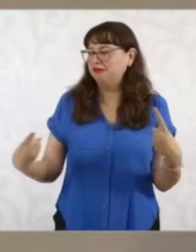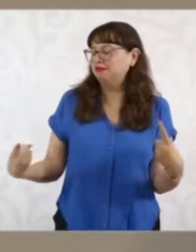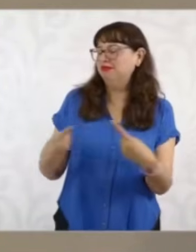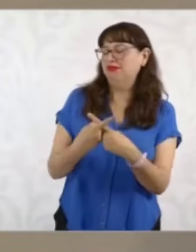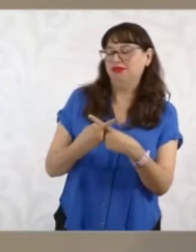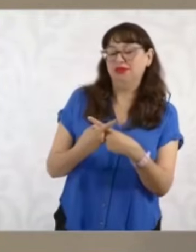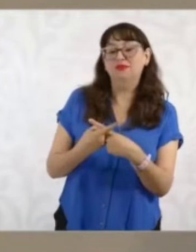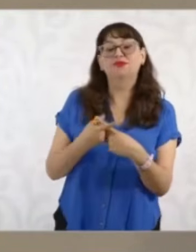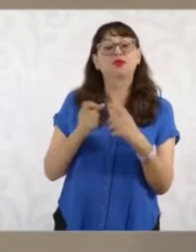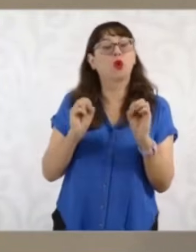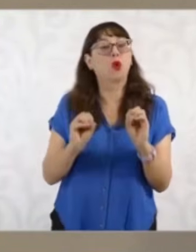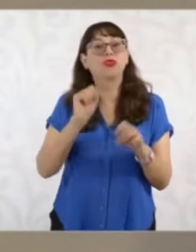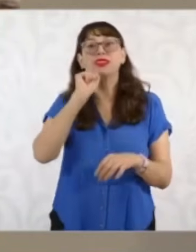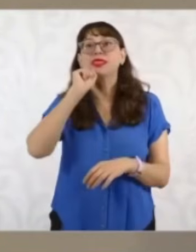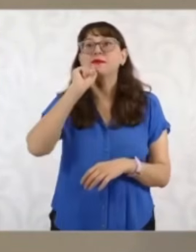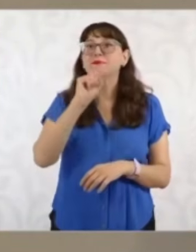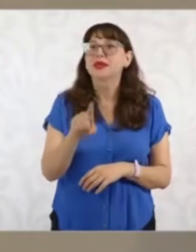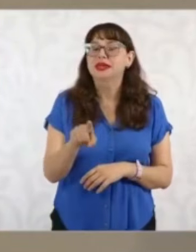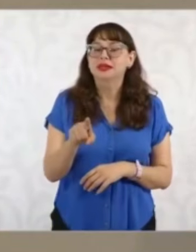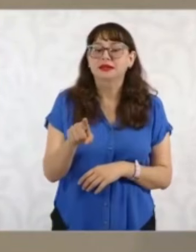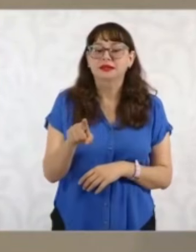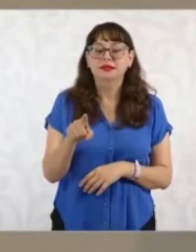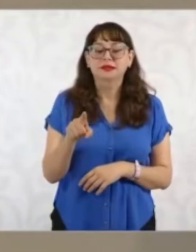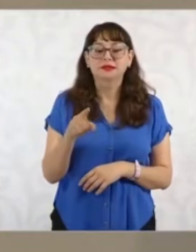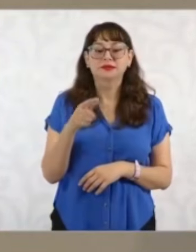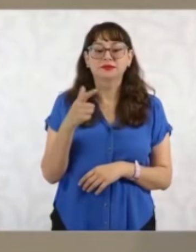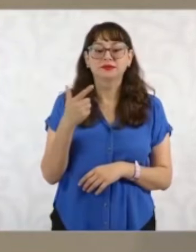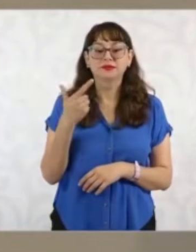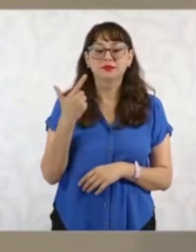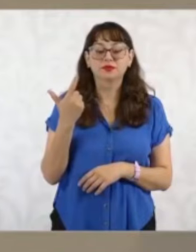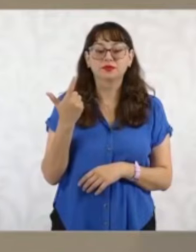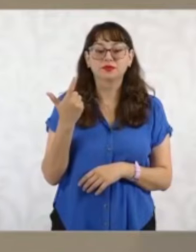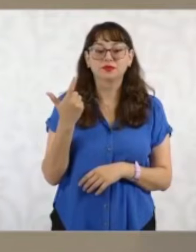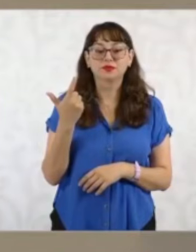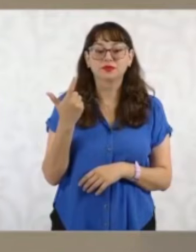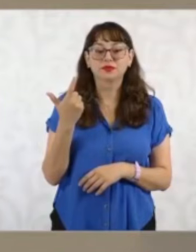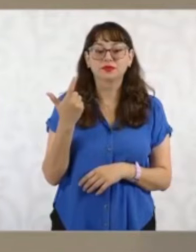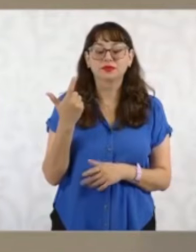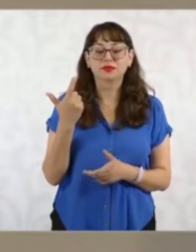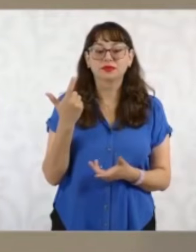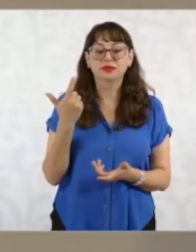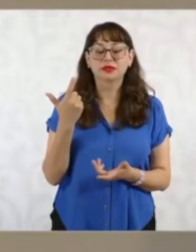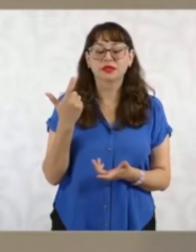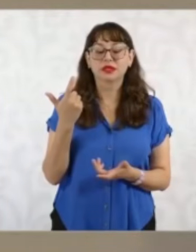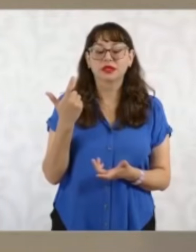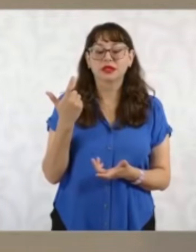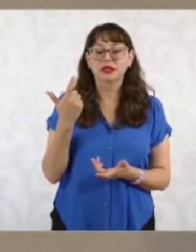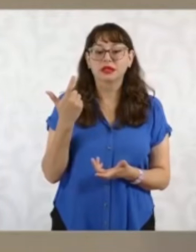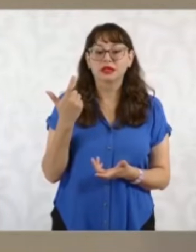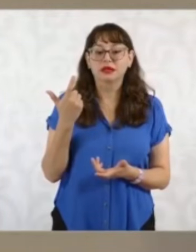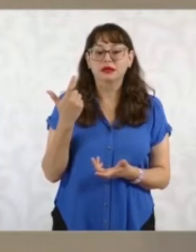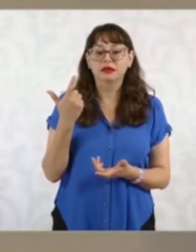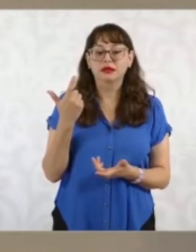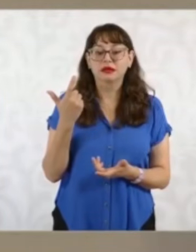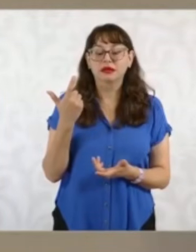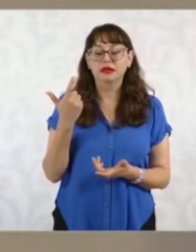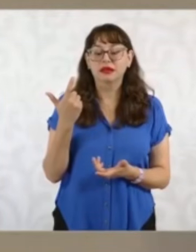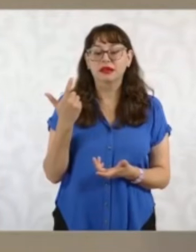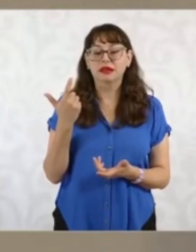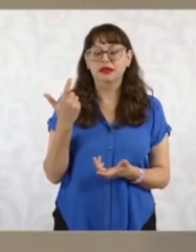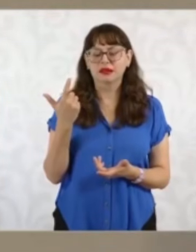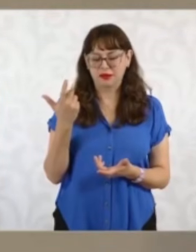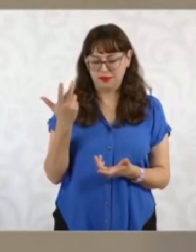¿no? El pasado, que yo creo que es muy importante y esa es mi pregunta, ¿por qué